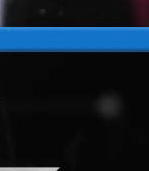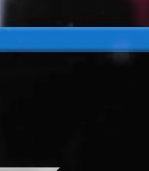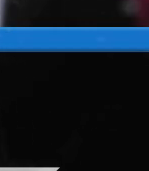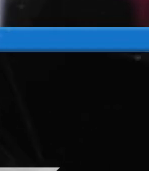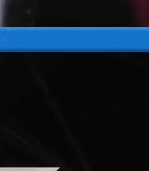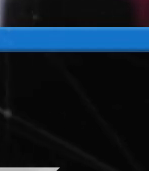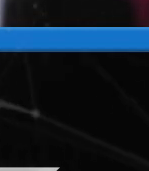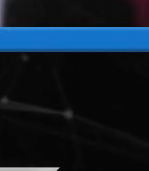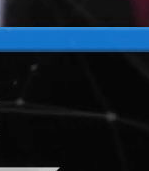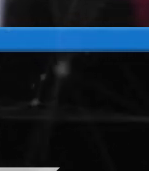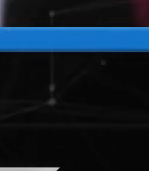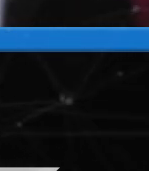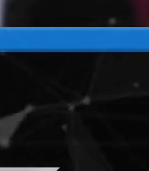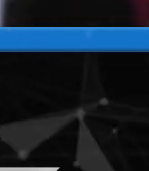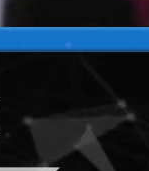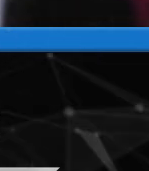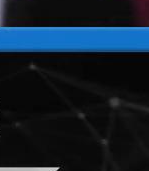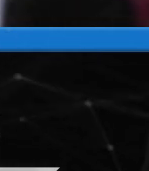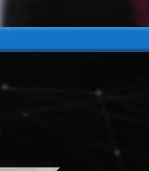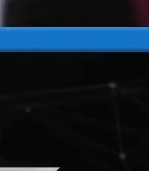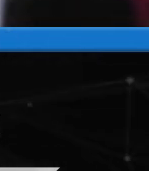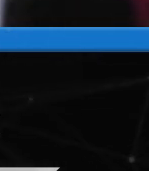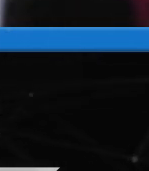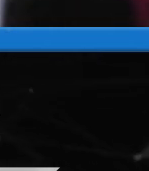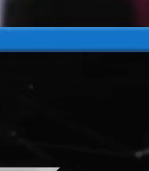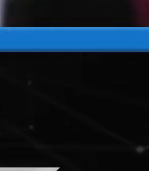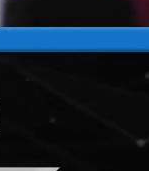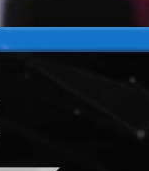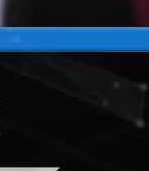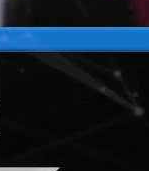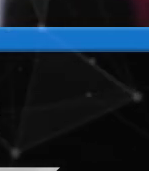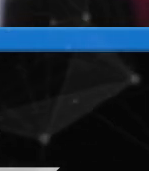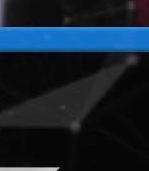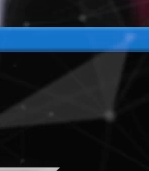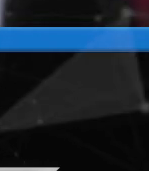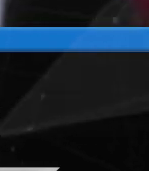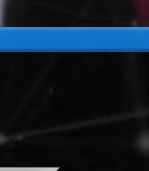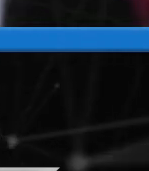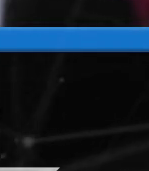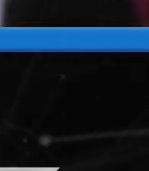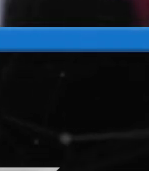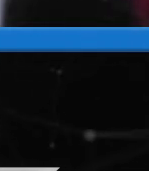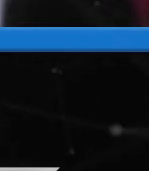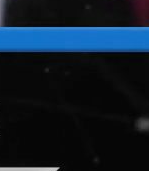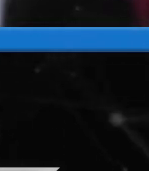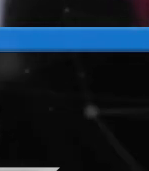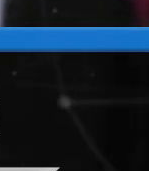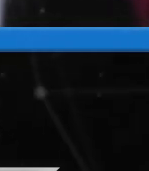La conferencia del presidente Andrés Manuel López Obrador en 5 minutos o menos.